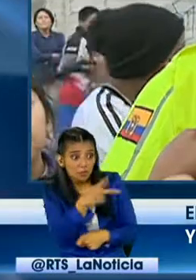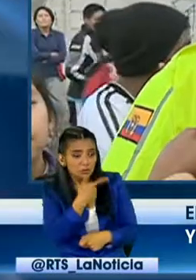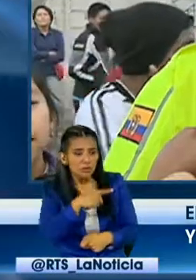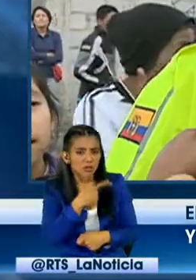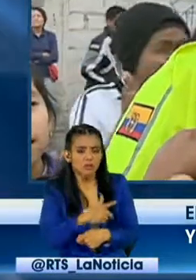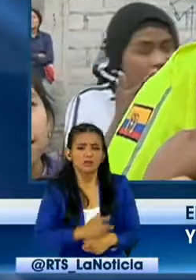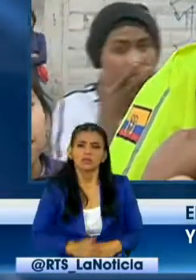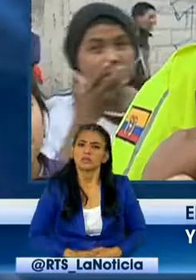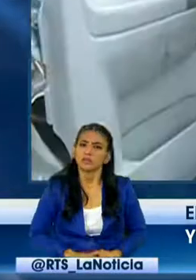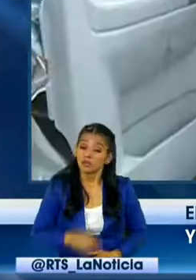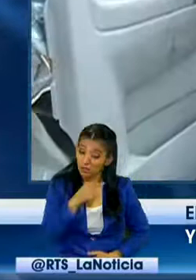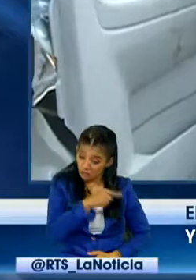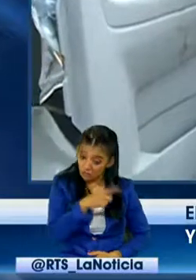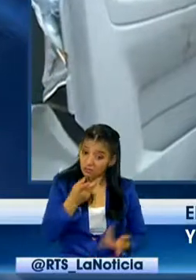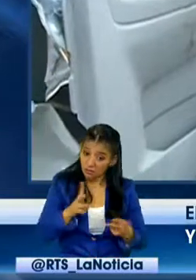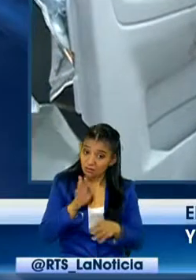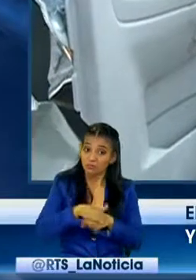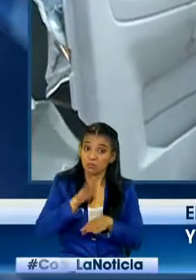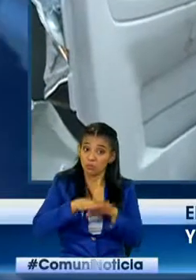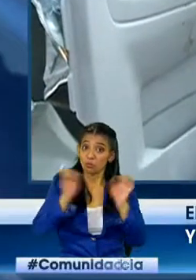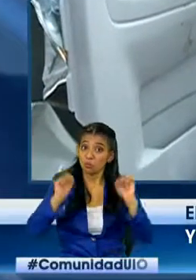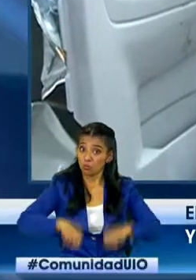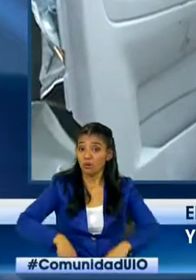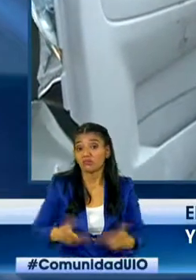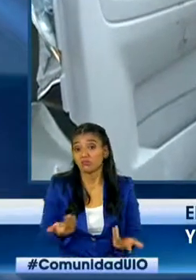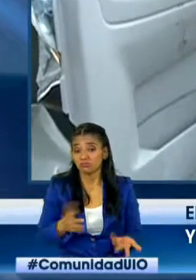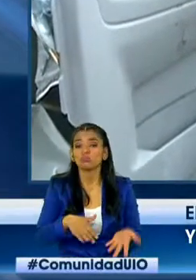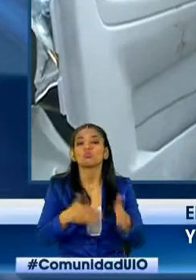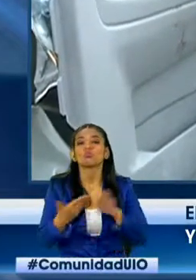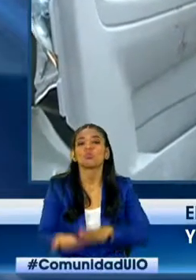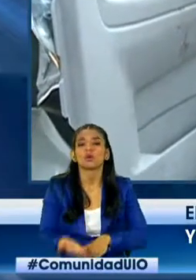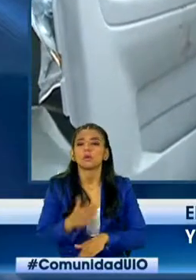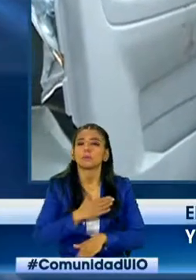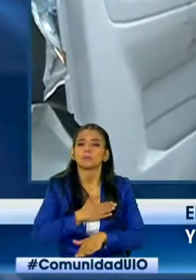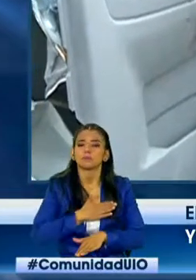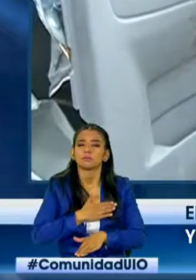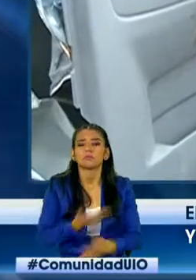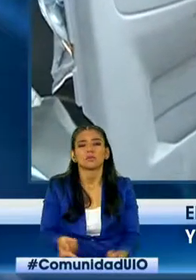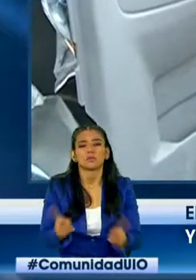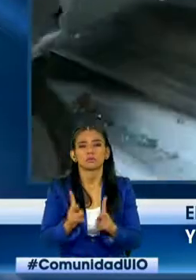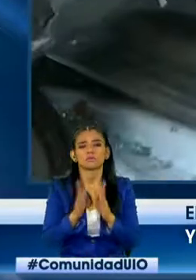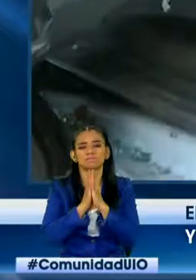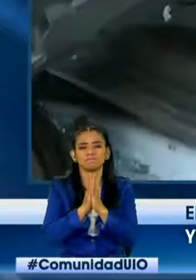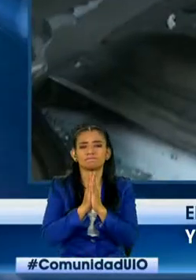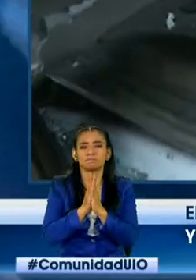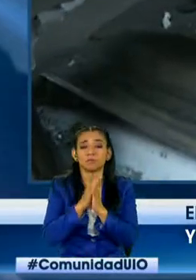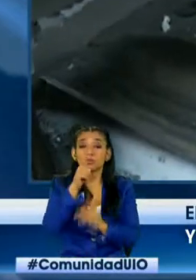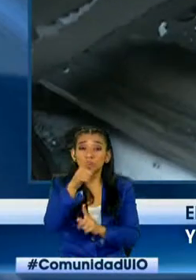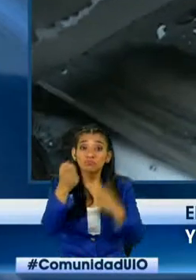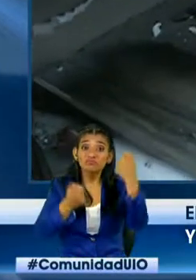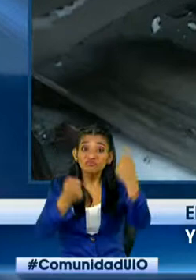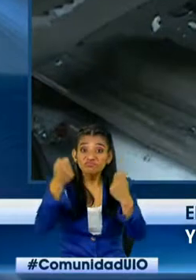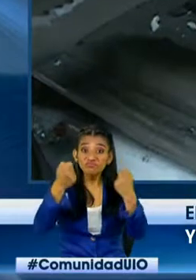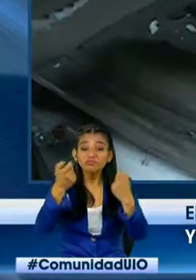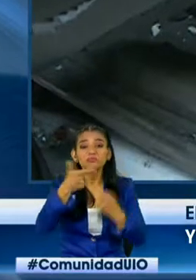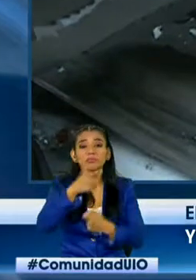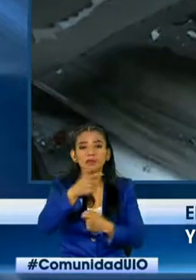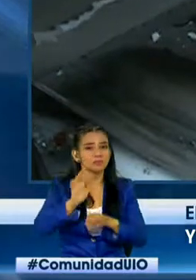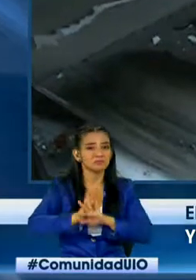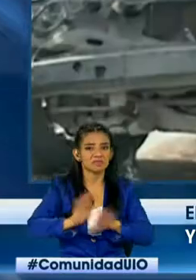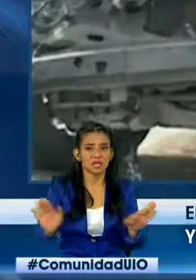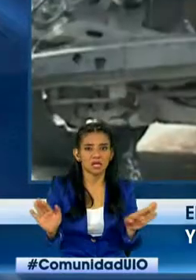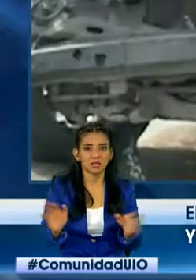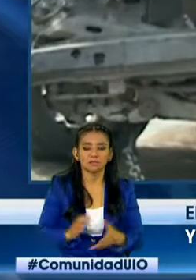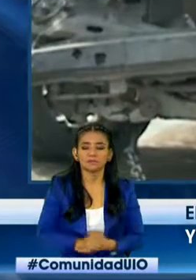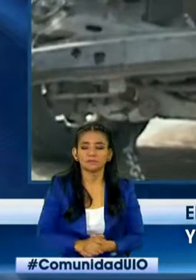los tragos, ese también puede ser el resultado. Lamentable, hacemos nuevamente el llamado. Por favor, si va a conducir, no beba. Eso es todo.